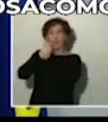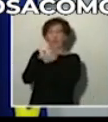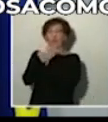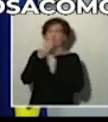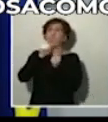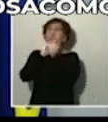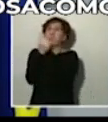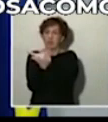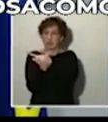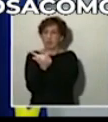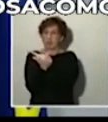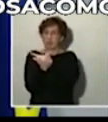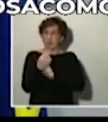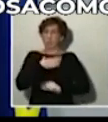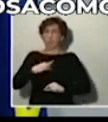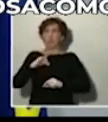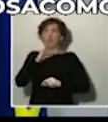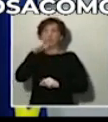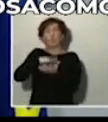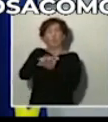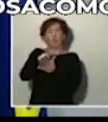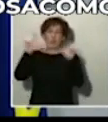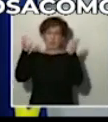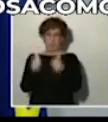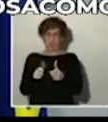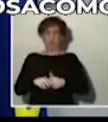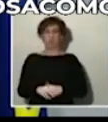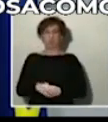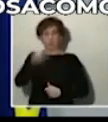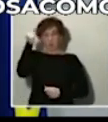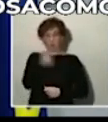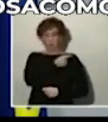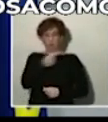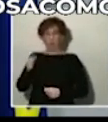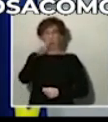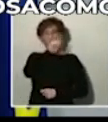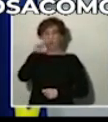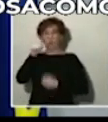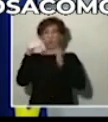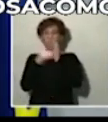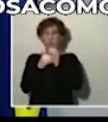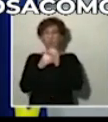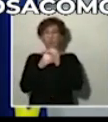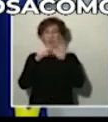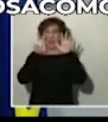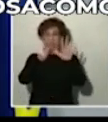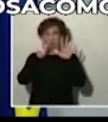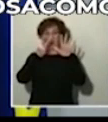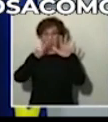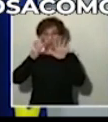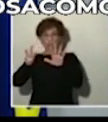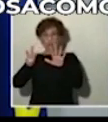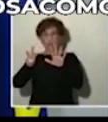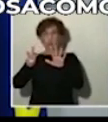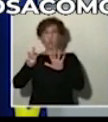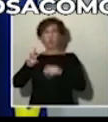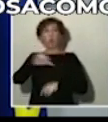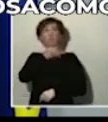implicación en este descenso. De ese total de 11.178 casos, se han hospitalizado un